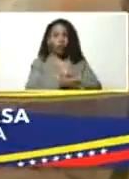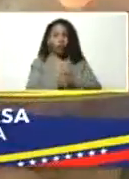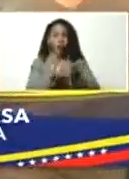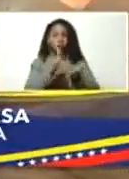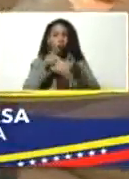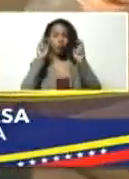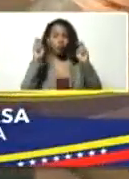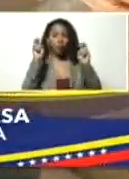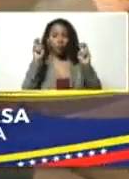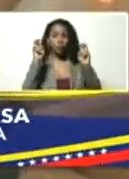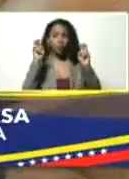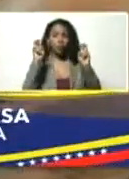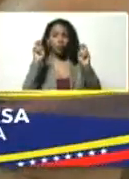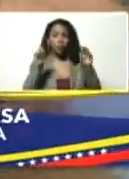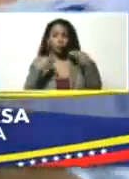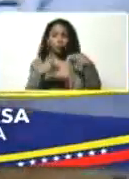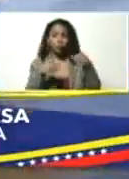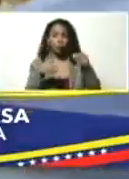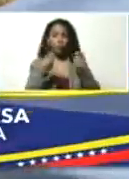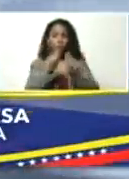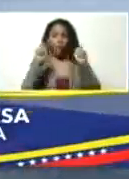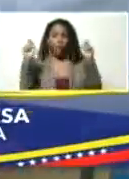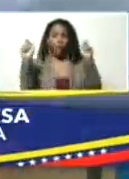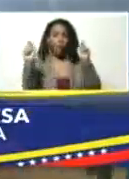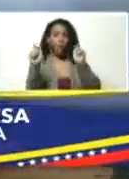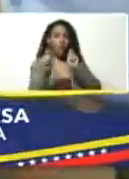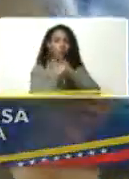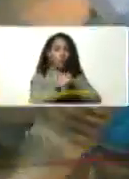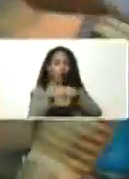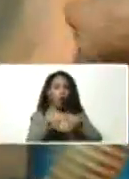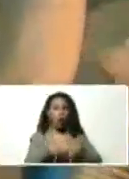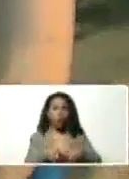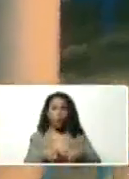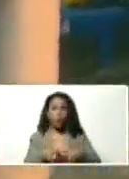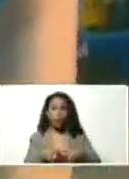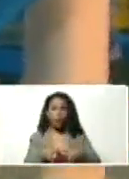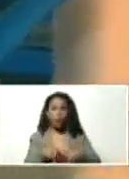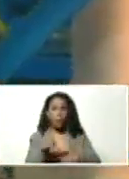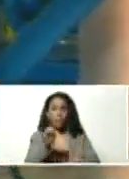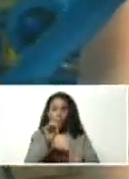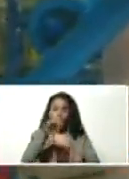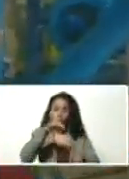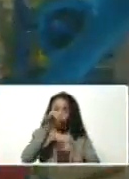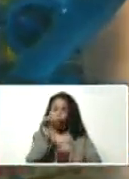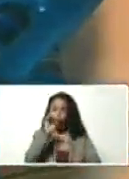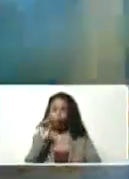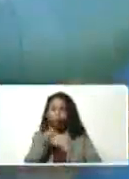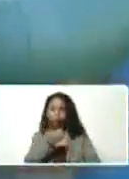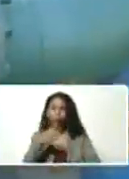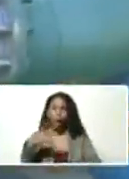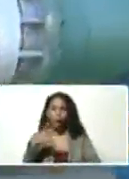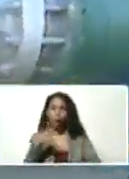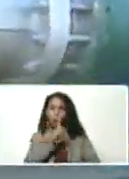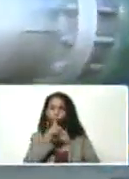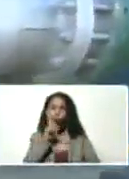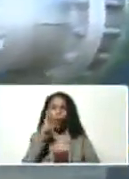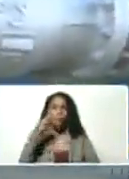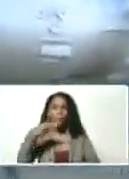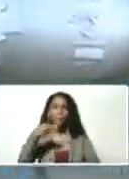del peletizado y lo convertimos en estas pelotitas blancas que se llaman pele.